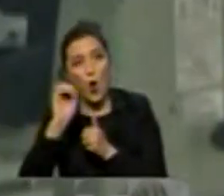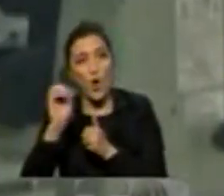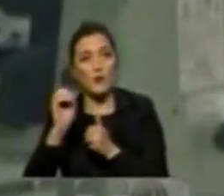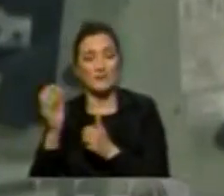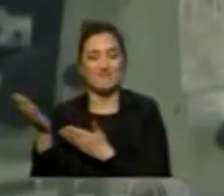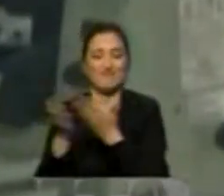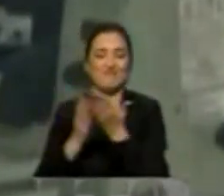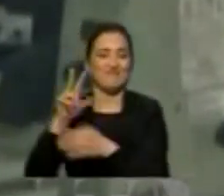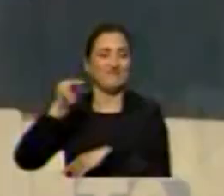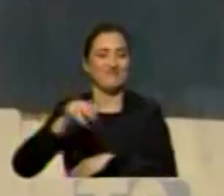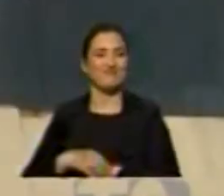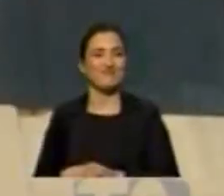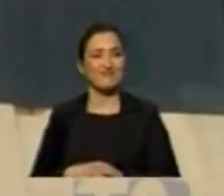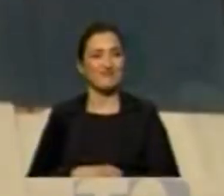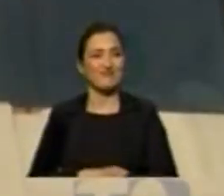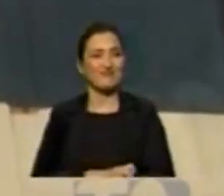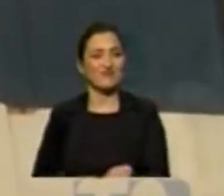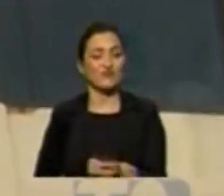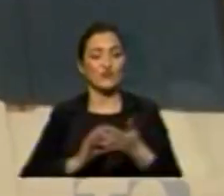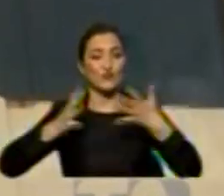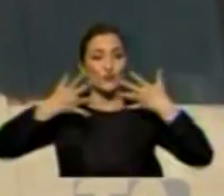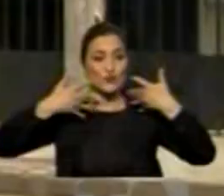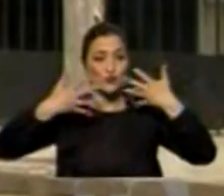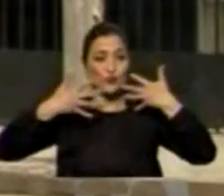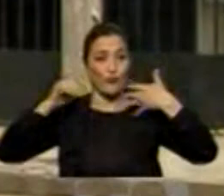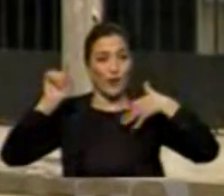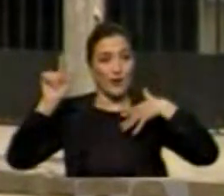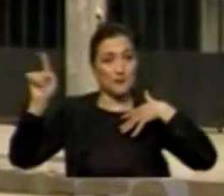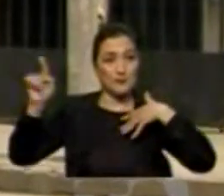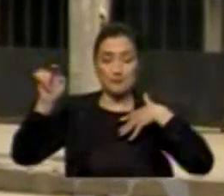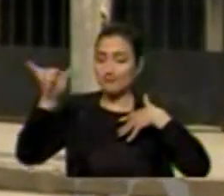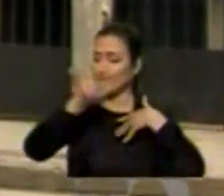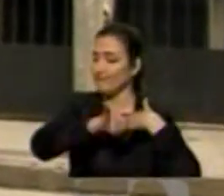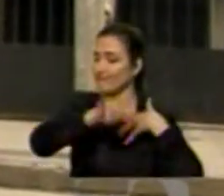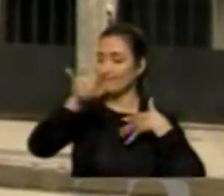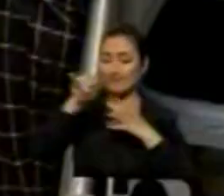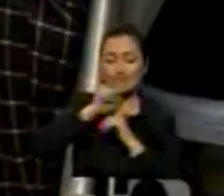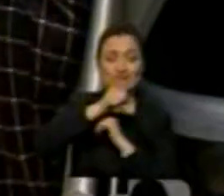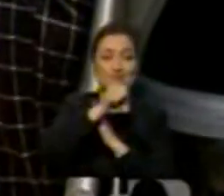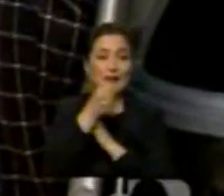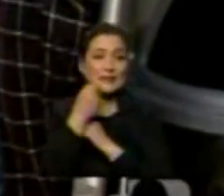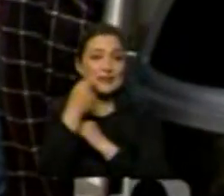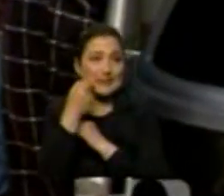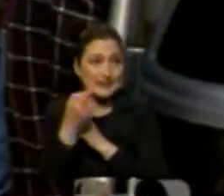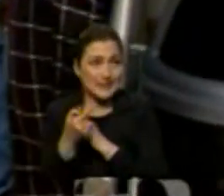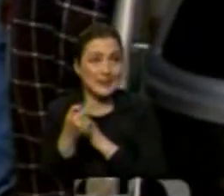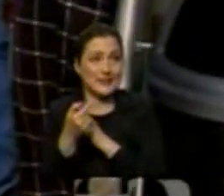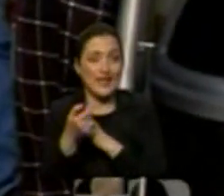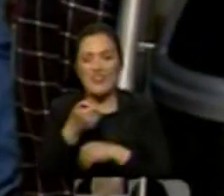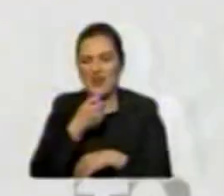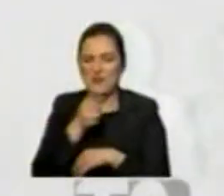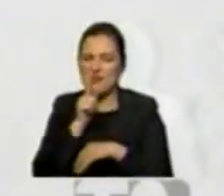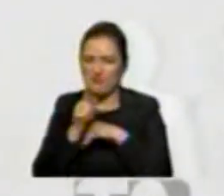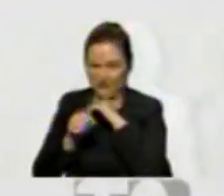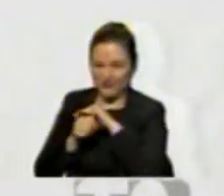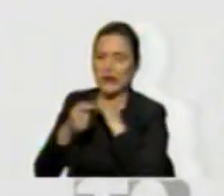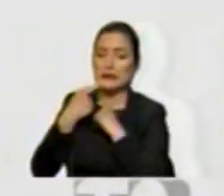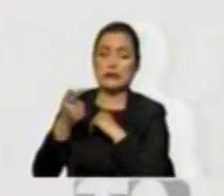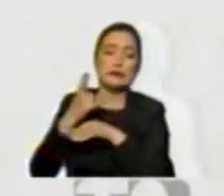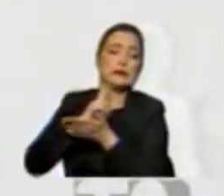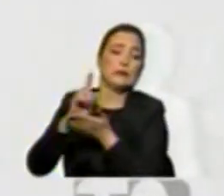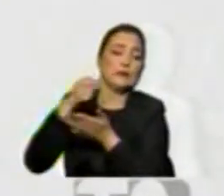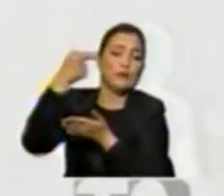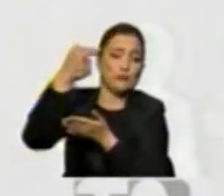brindan ese servicio. Mientras que en Guayaquil la situación es similar. Aseguraron fuera de cámaras que a lo largo de la siguiente semana